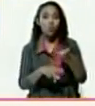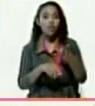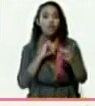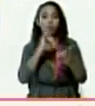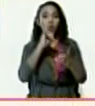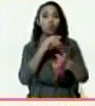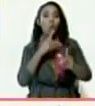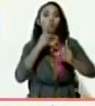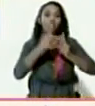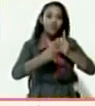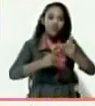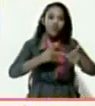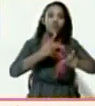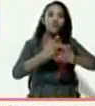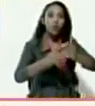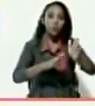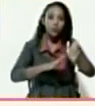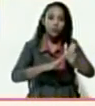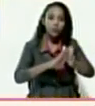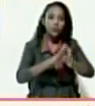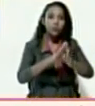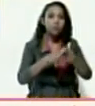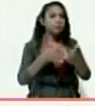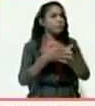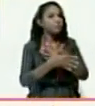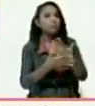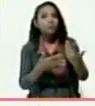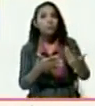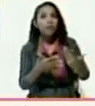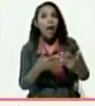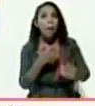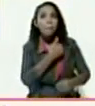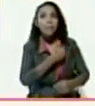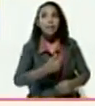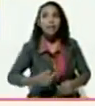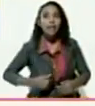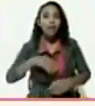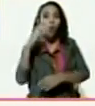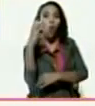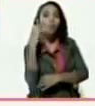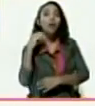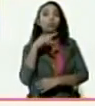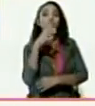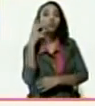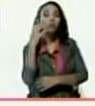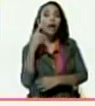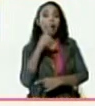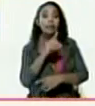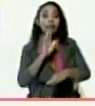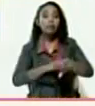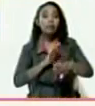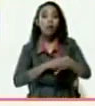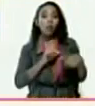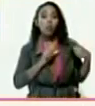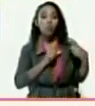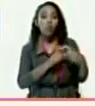en proceso también, está en desarrollo, es que el presidente de Colombia, Iván Duque, precisamente está reunido, hace pocos minutos se reunió